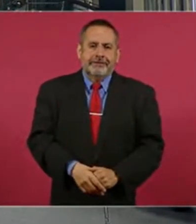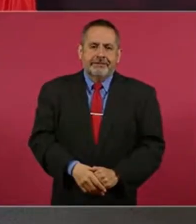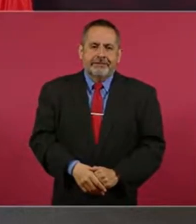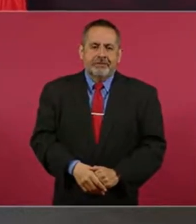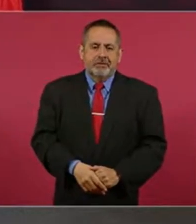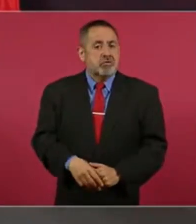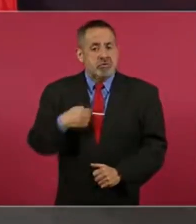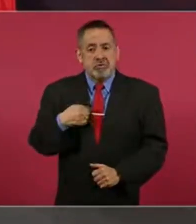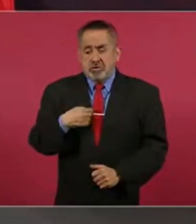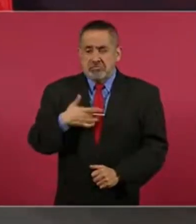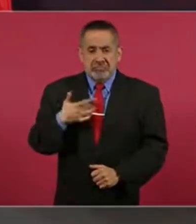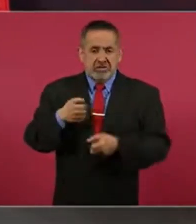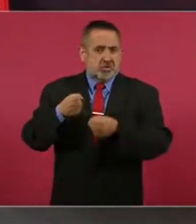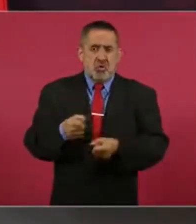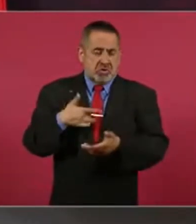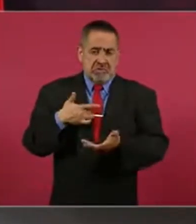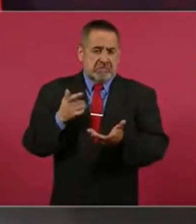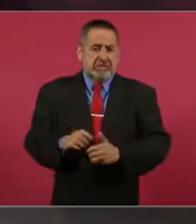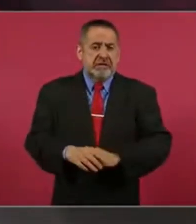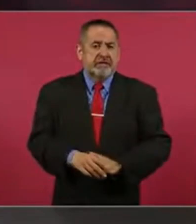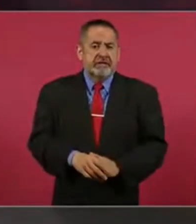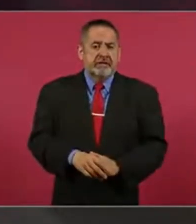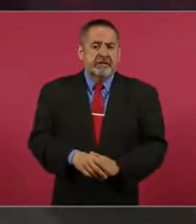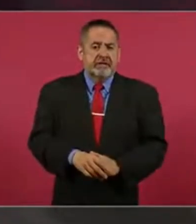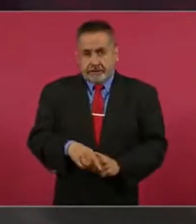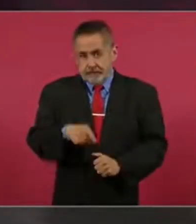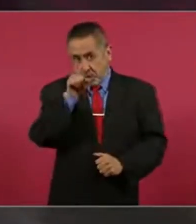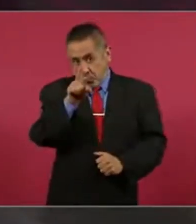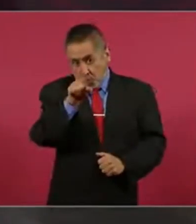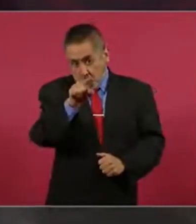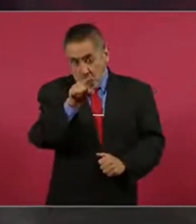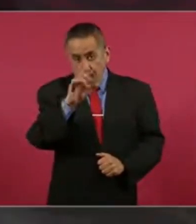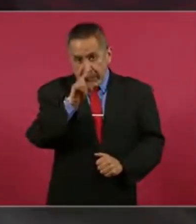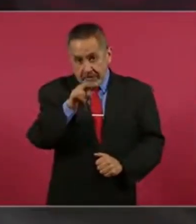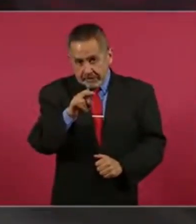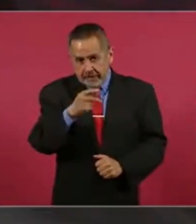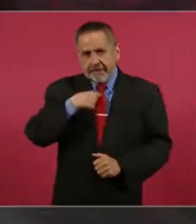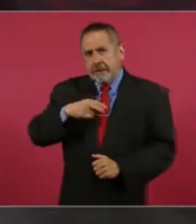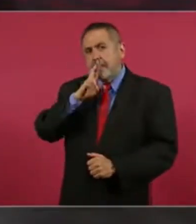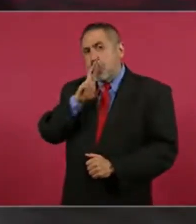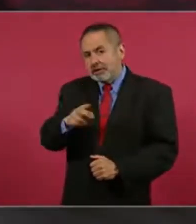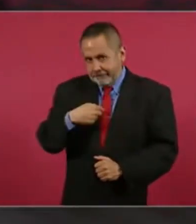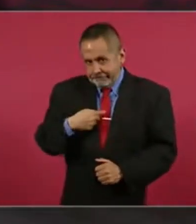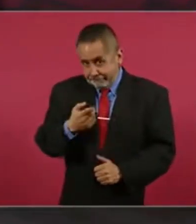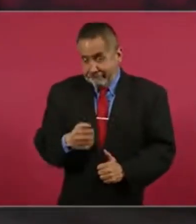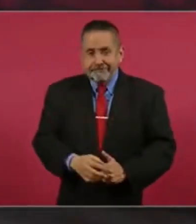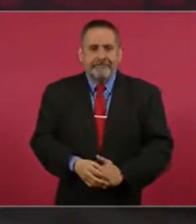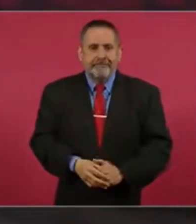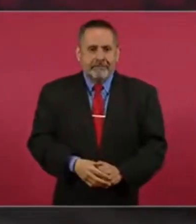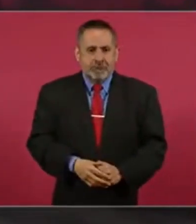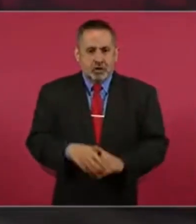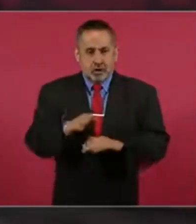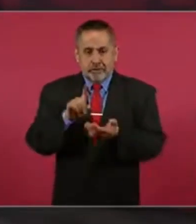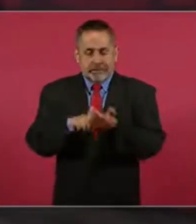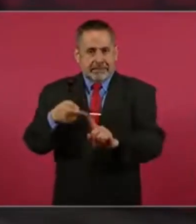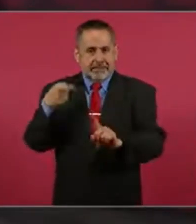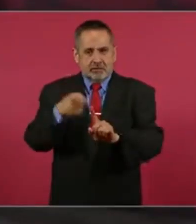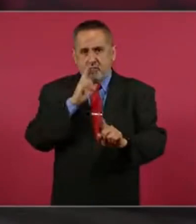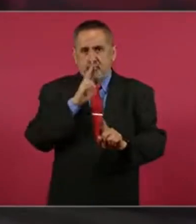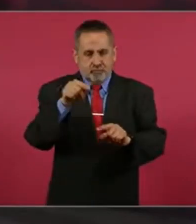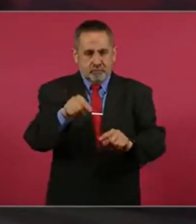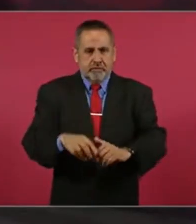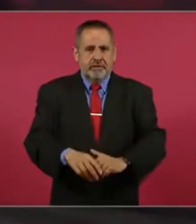Y yo estoy seguro que vas a responder sobre este